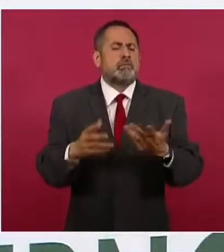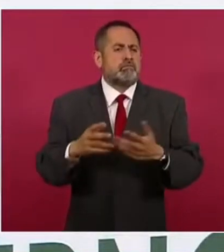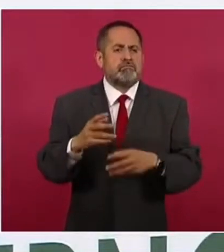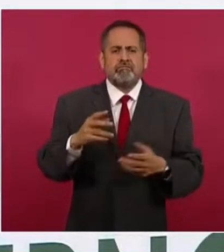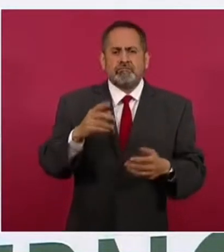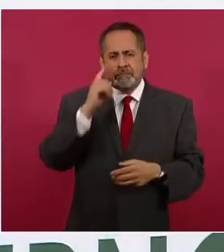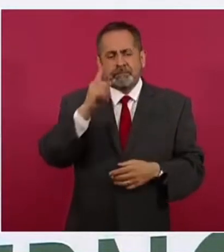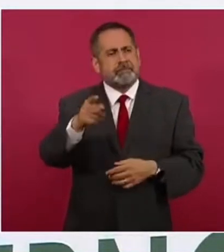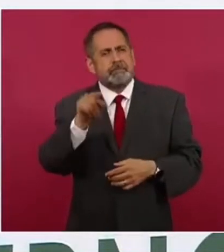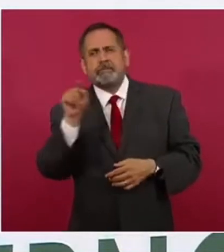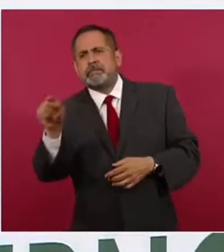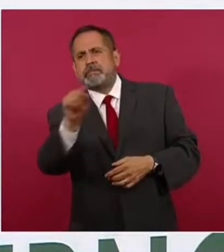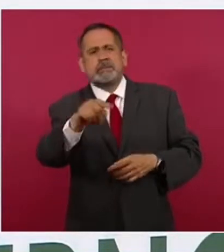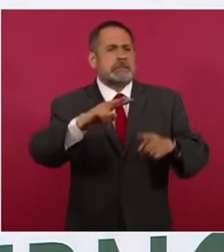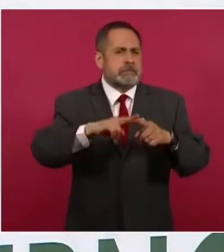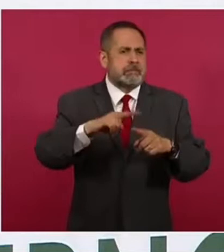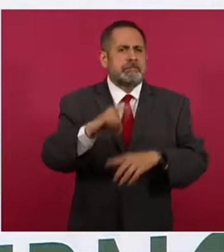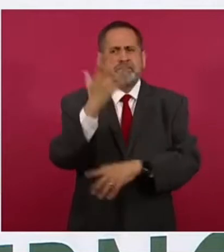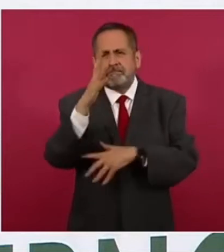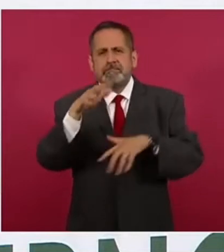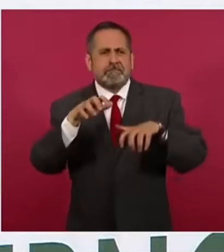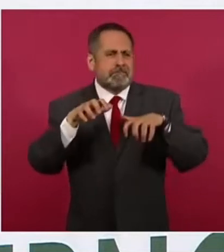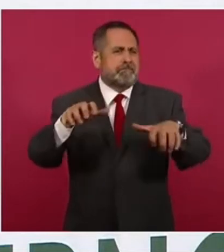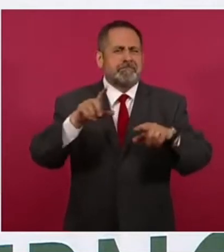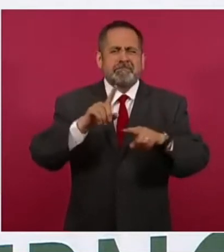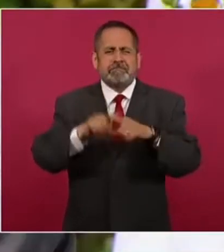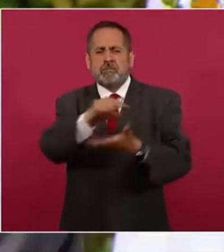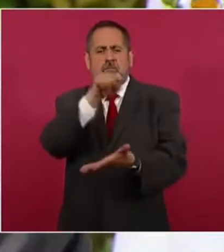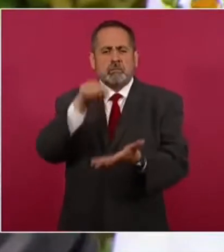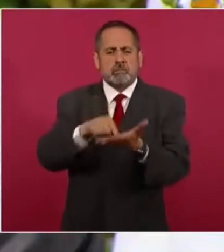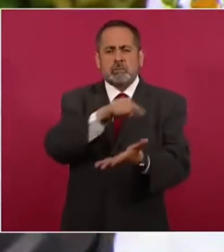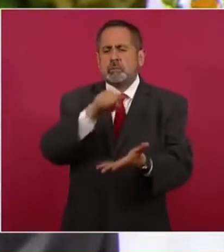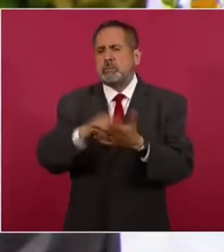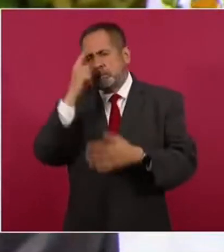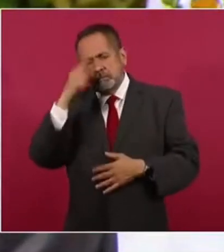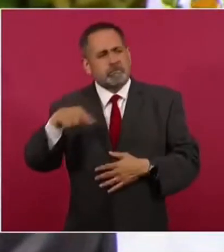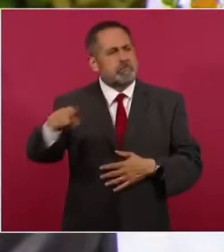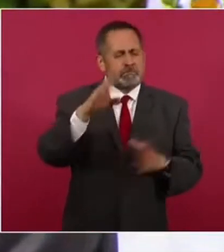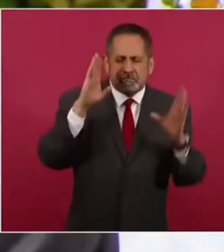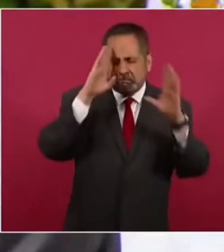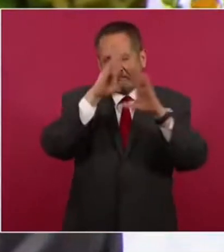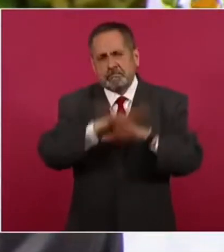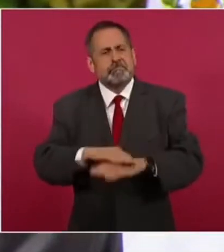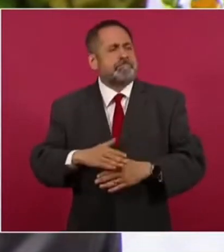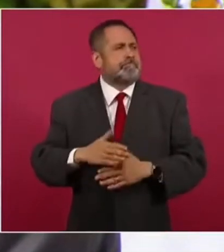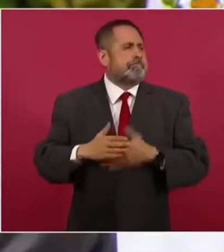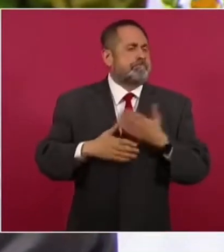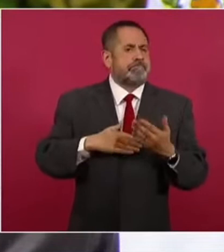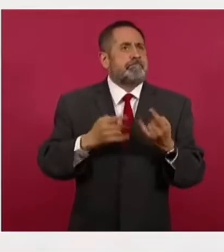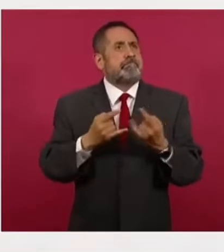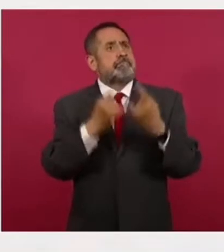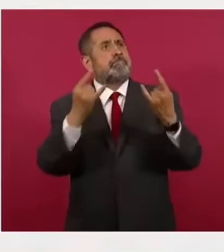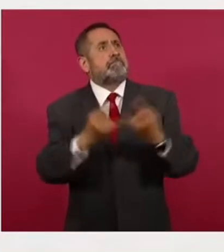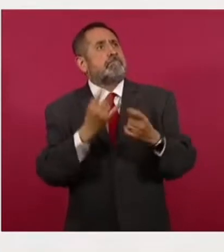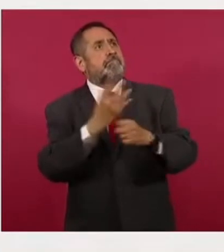parques ecológicos, de recreación y de historia. Por ejemplo,